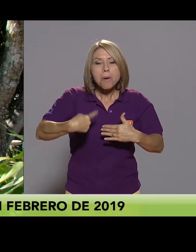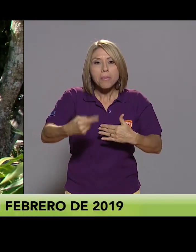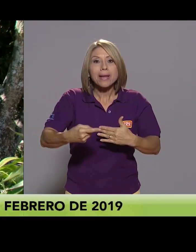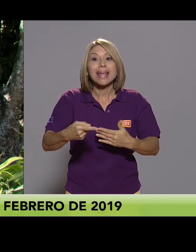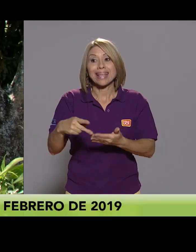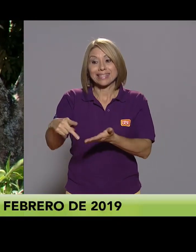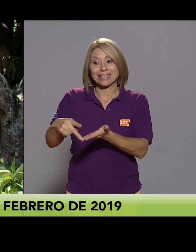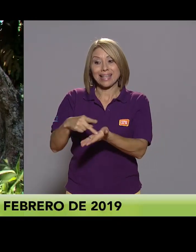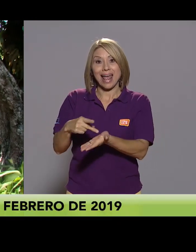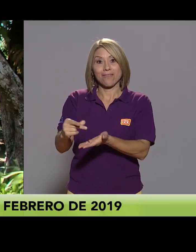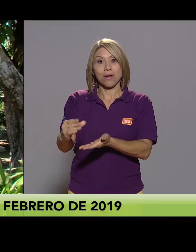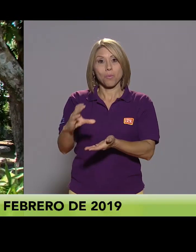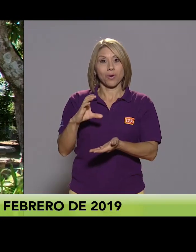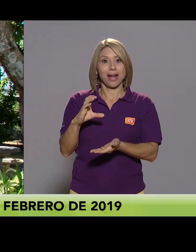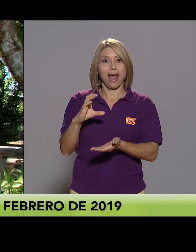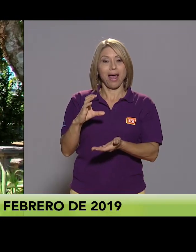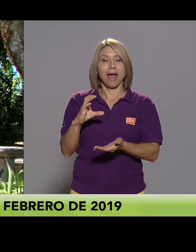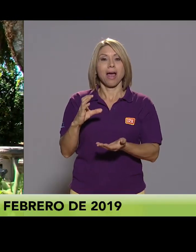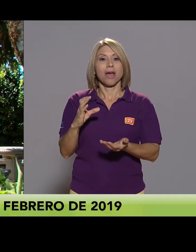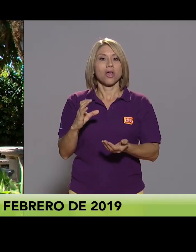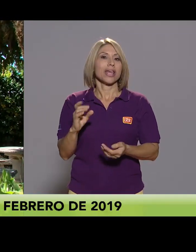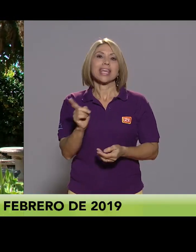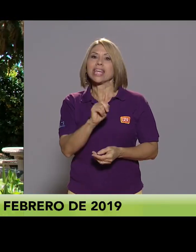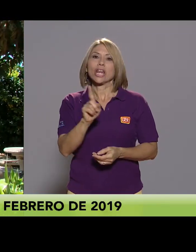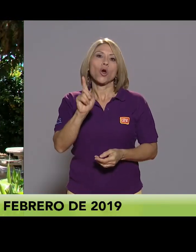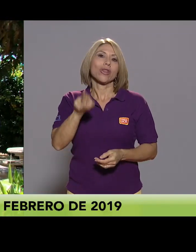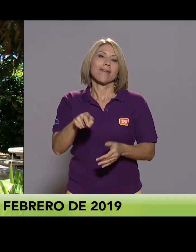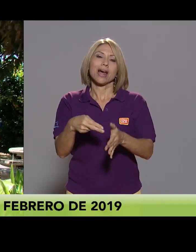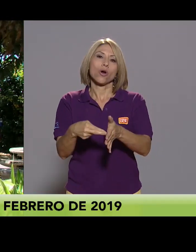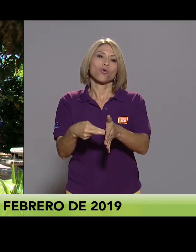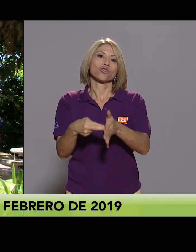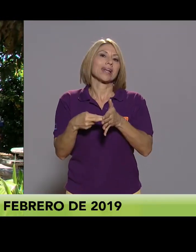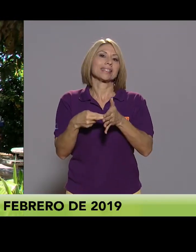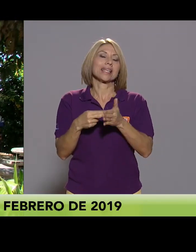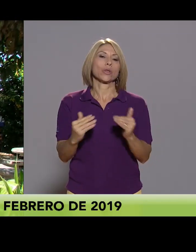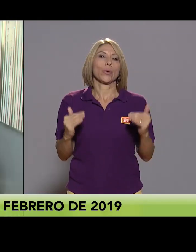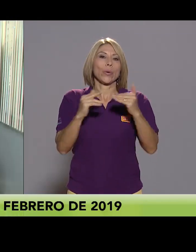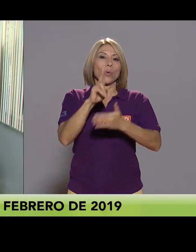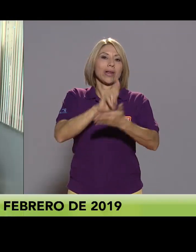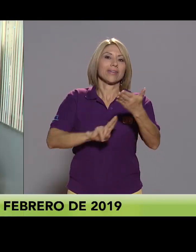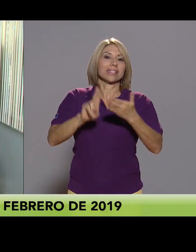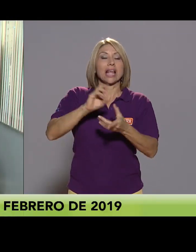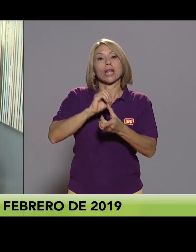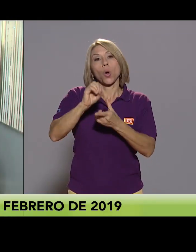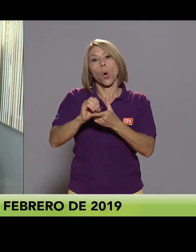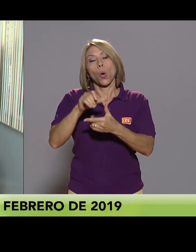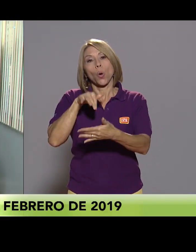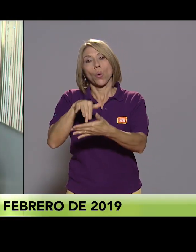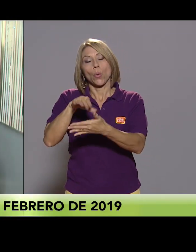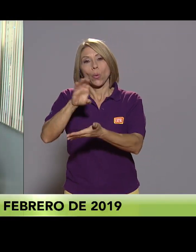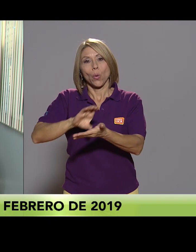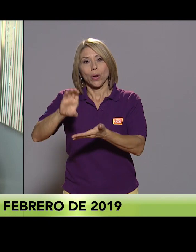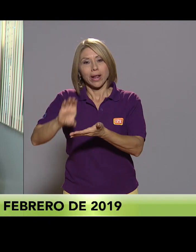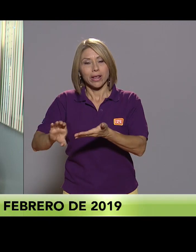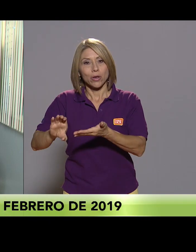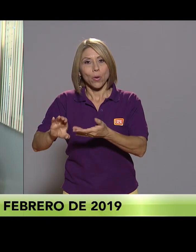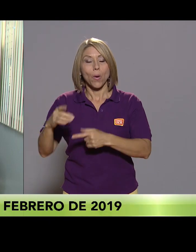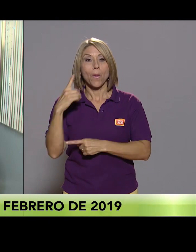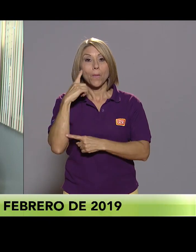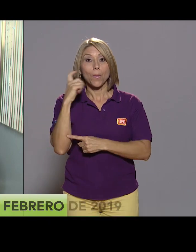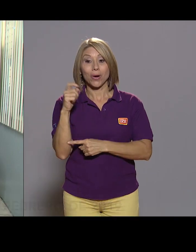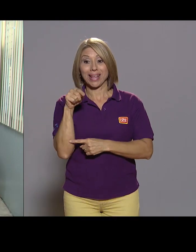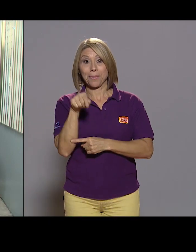no tengan que tener un requisito universitario o de colegio, ¿verdad? Porque